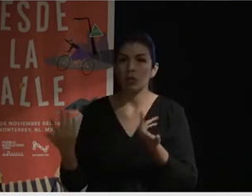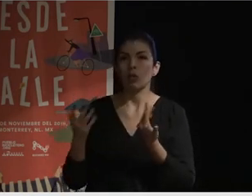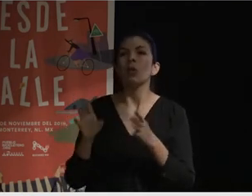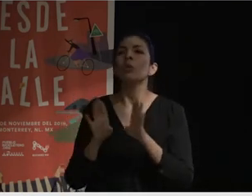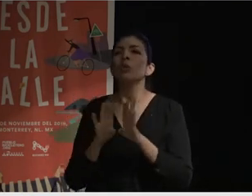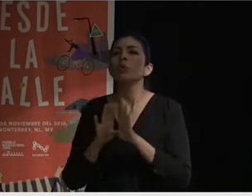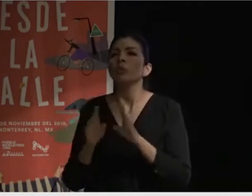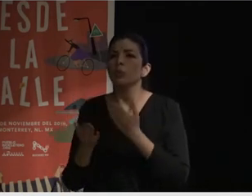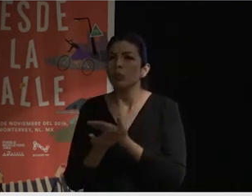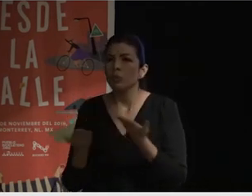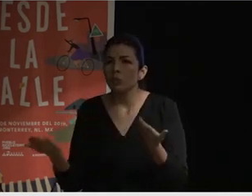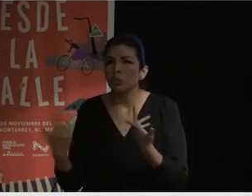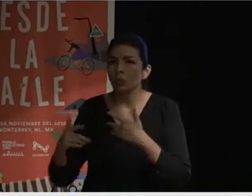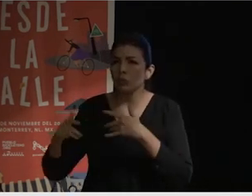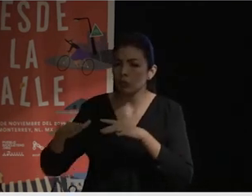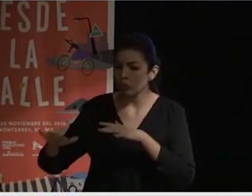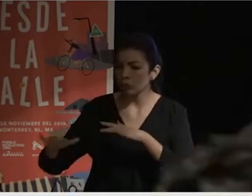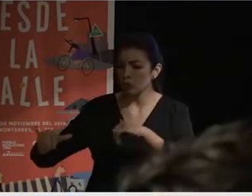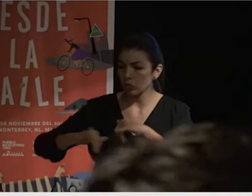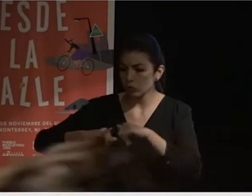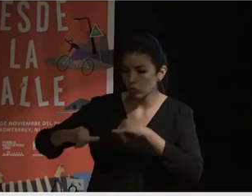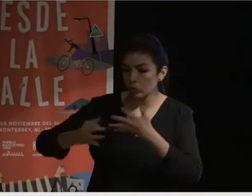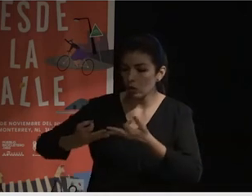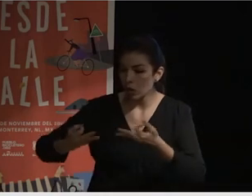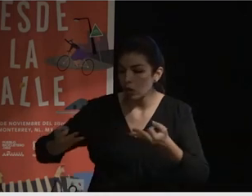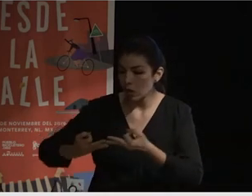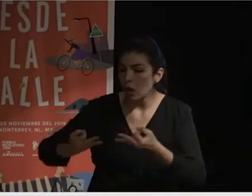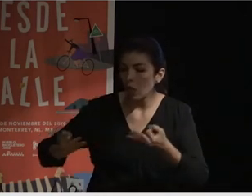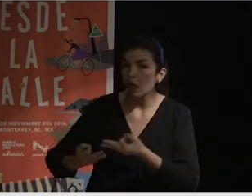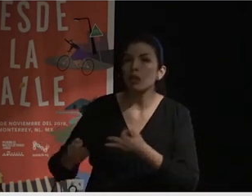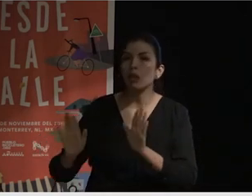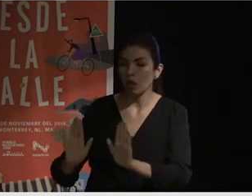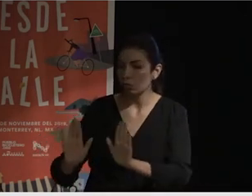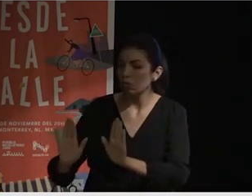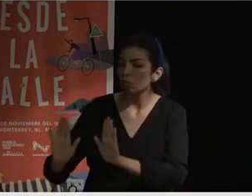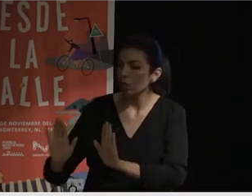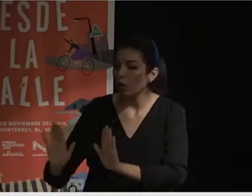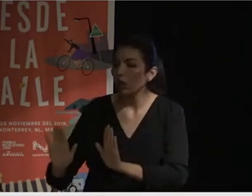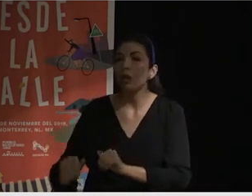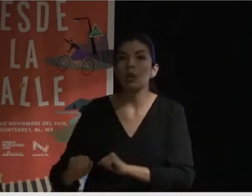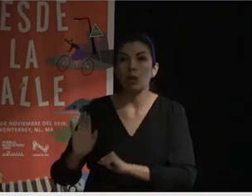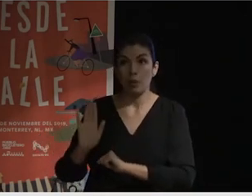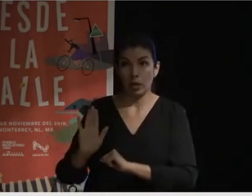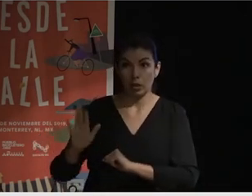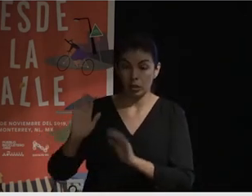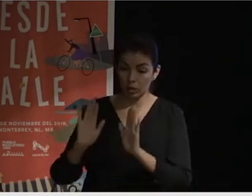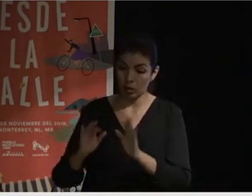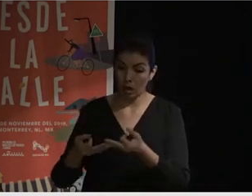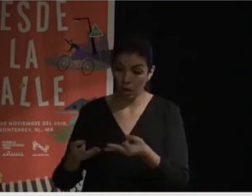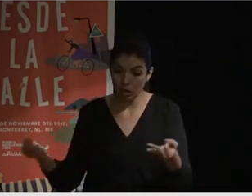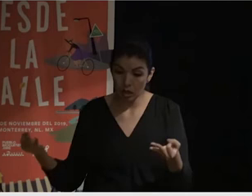forma de neoinstitucionalismo, ¿no?, que nos obliga a hacer prácticas asamblearias, cosas que son difíciles pero que hay que